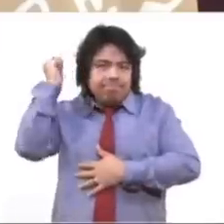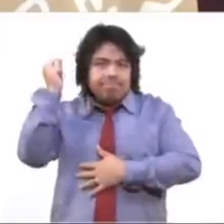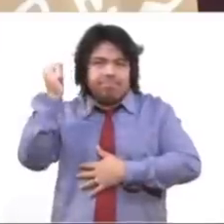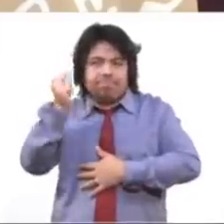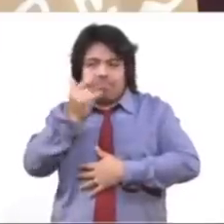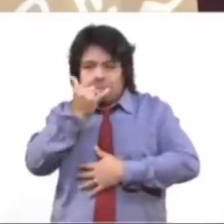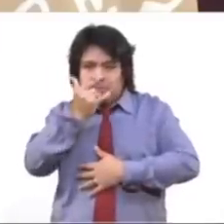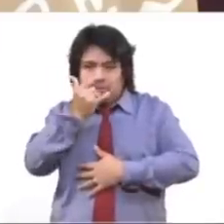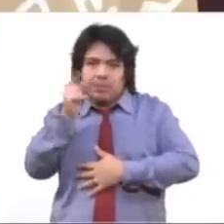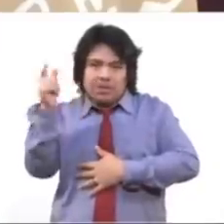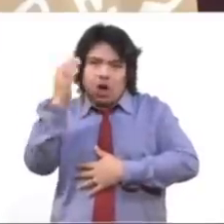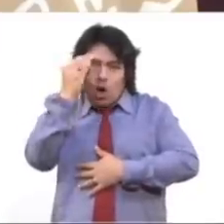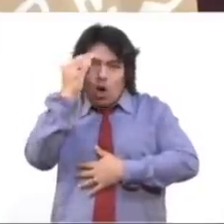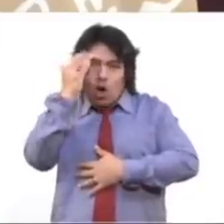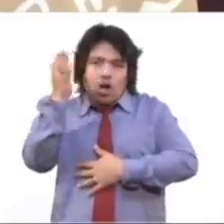extraño a ellos.